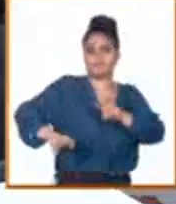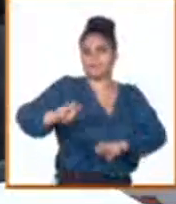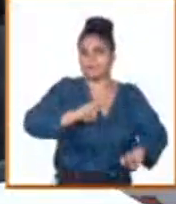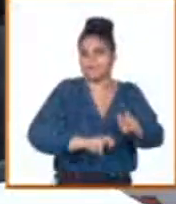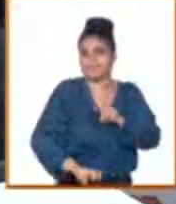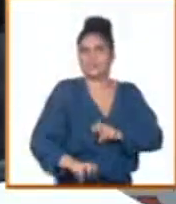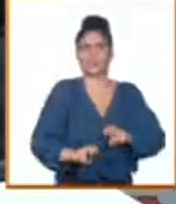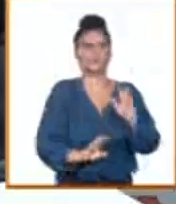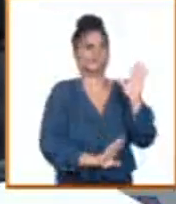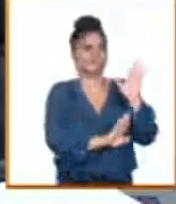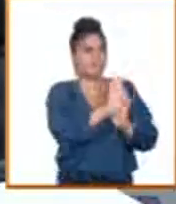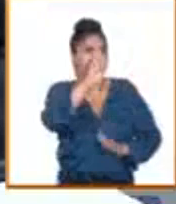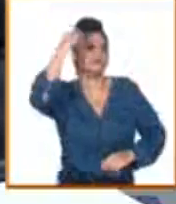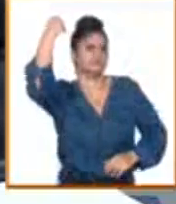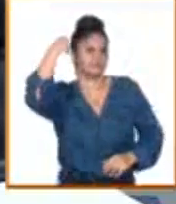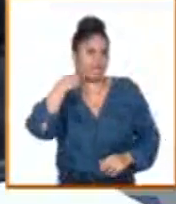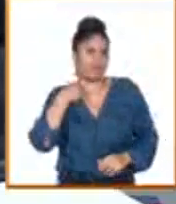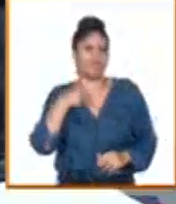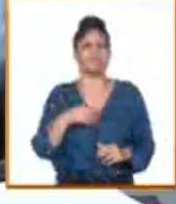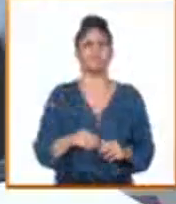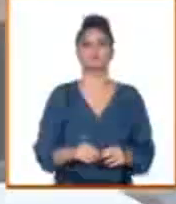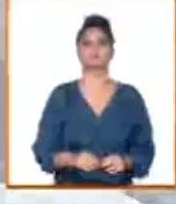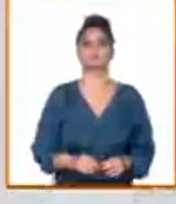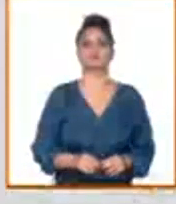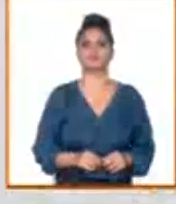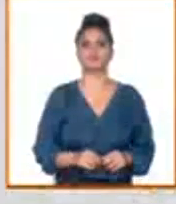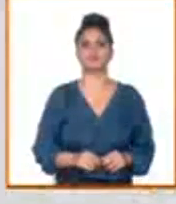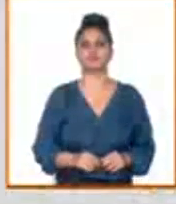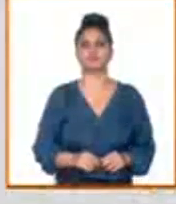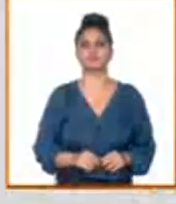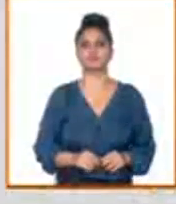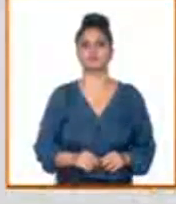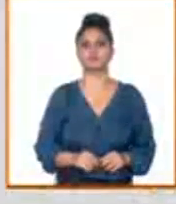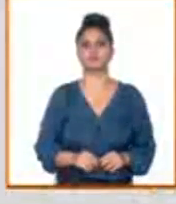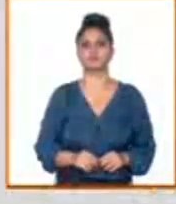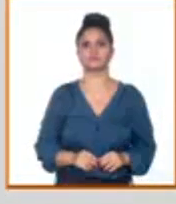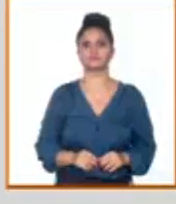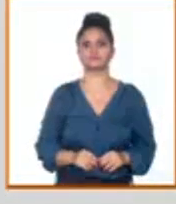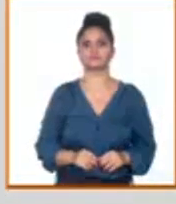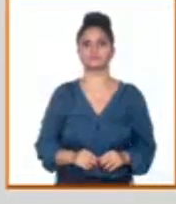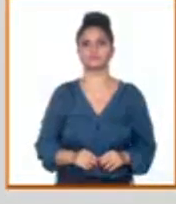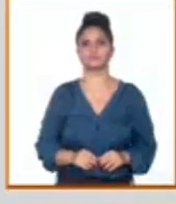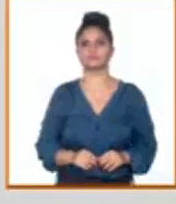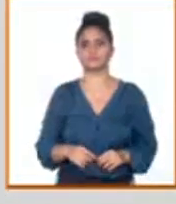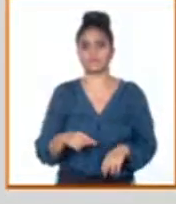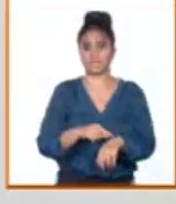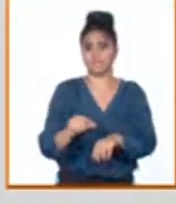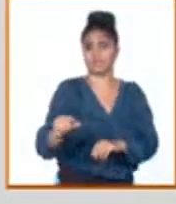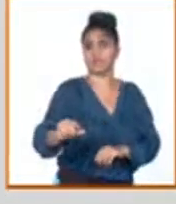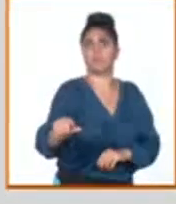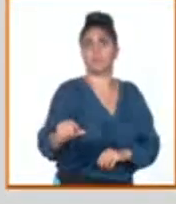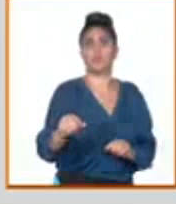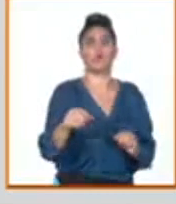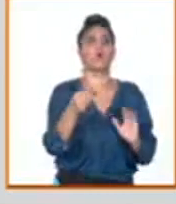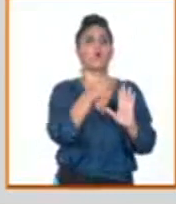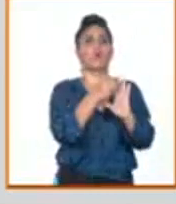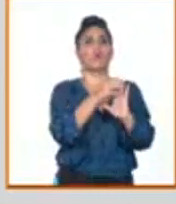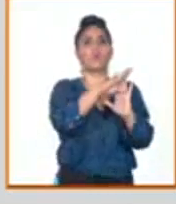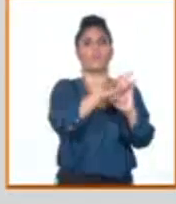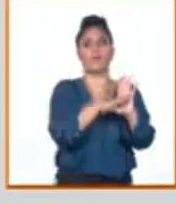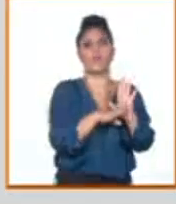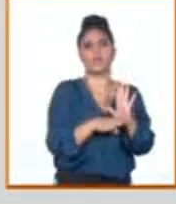tenemos el sistema en la mano, ya tenemos la regulación. Pronto vamos a tenerla publicada en Gaceta y pronto también van a salir ya